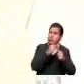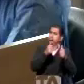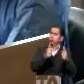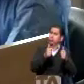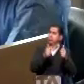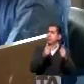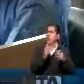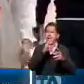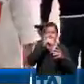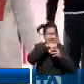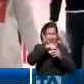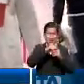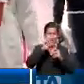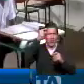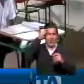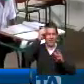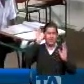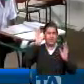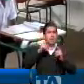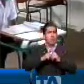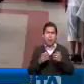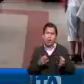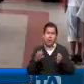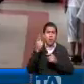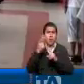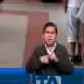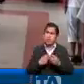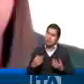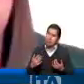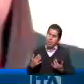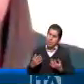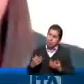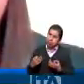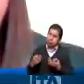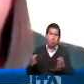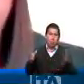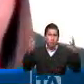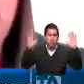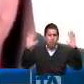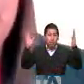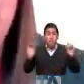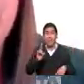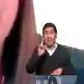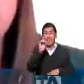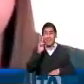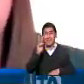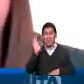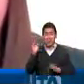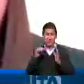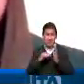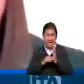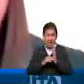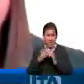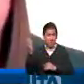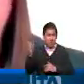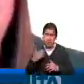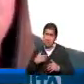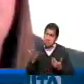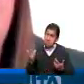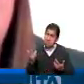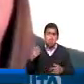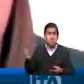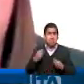transcurrido más de un mes y hasta la fecha ese dinero no se entrega. A los 169,000 maestros que conformamos el